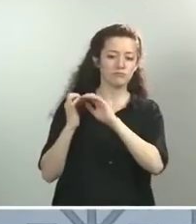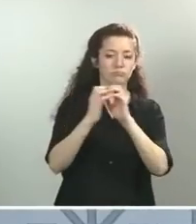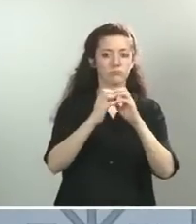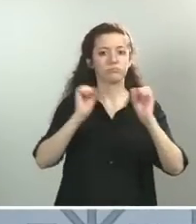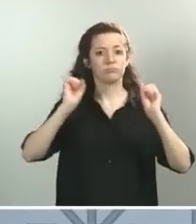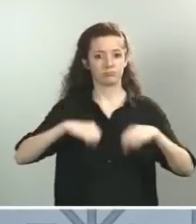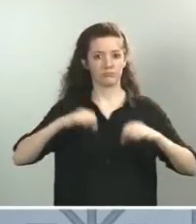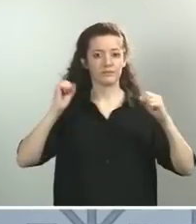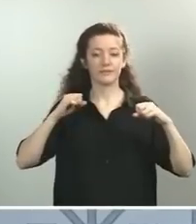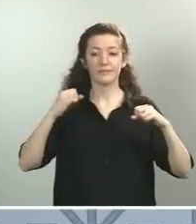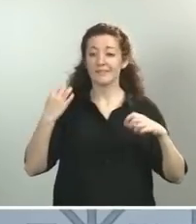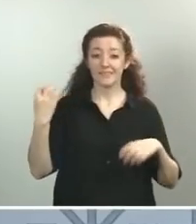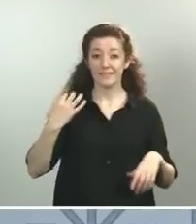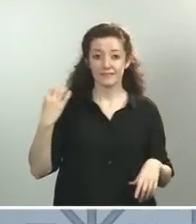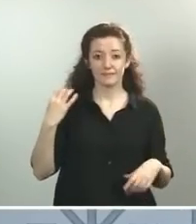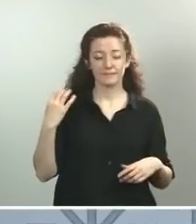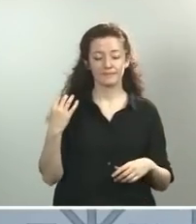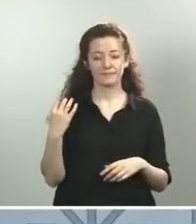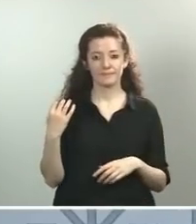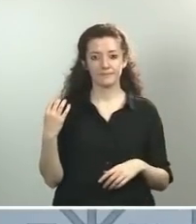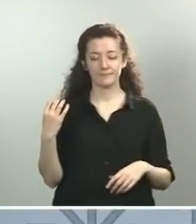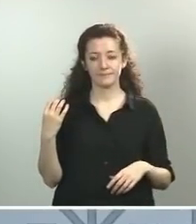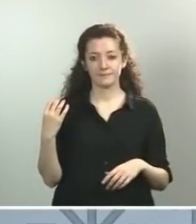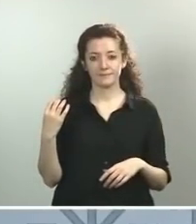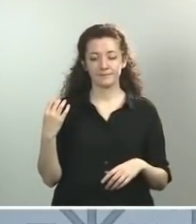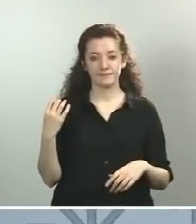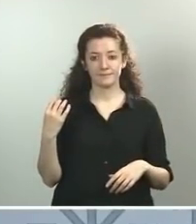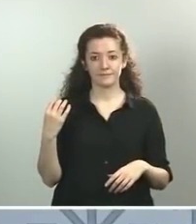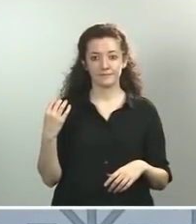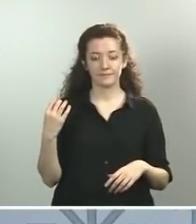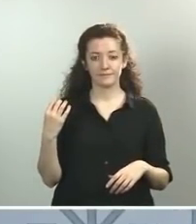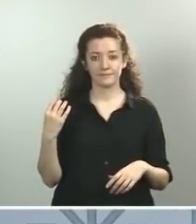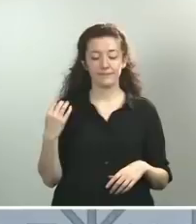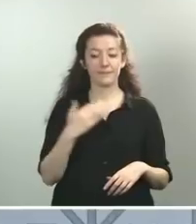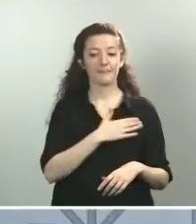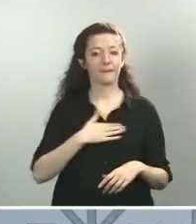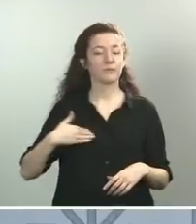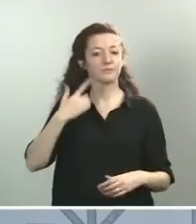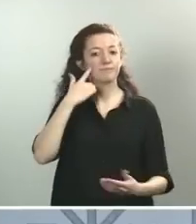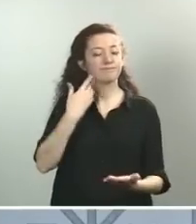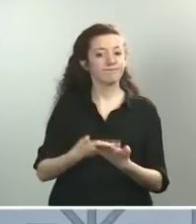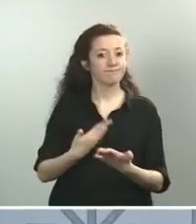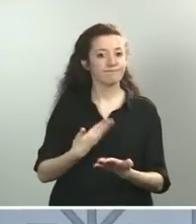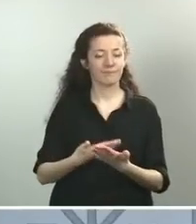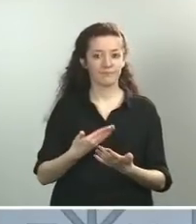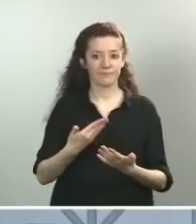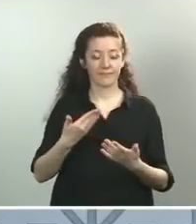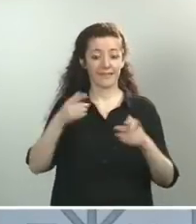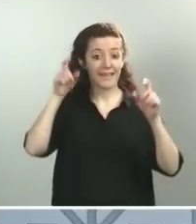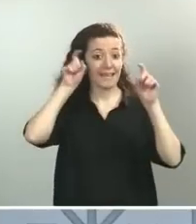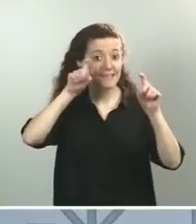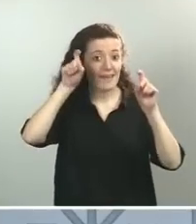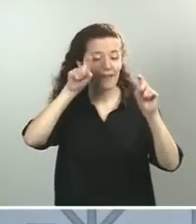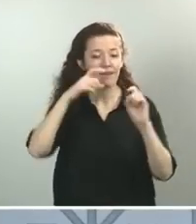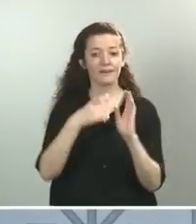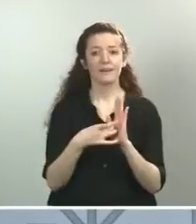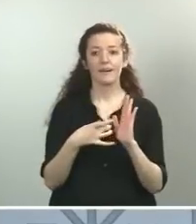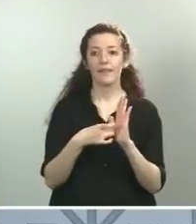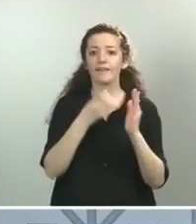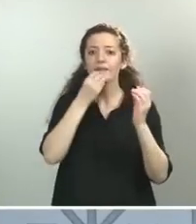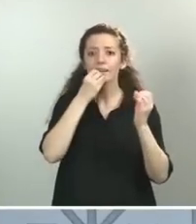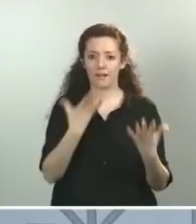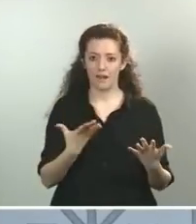verificar e evaluar a calidad das enseñanzas así realizadas para que nadie no futuro